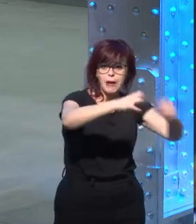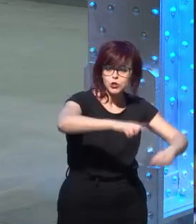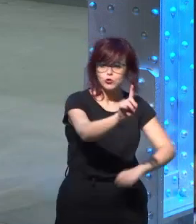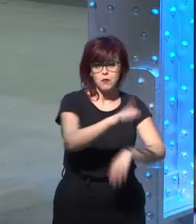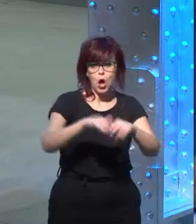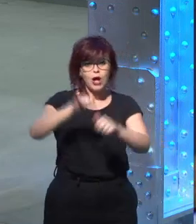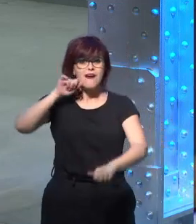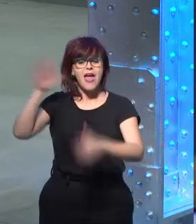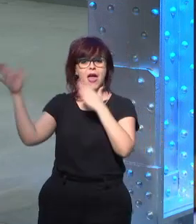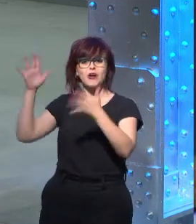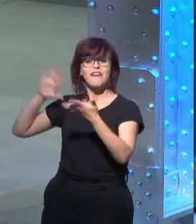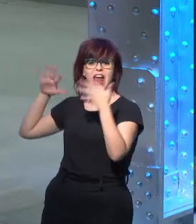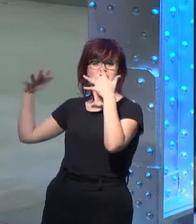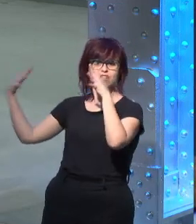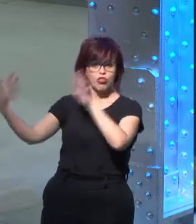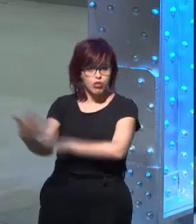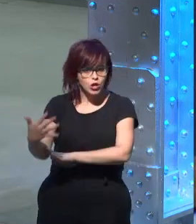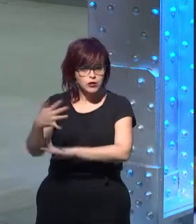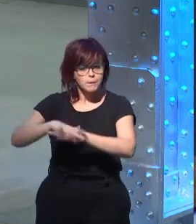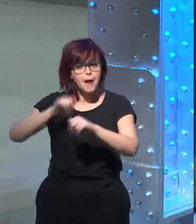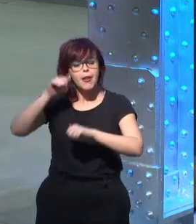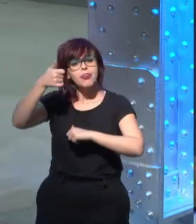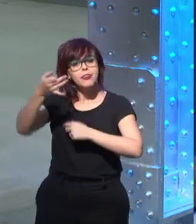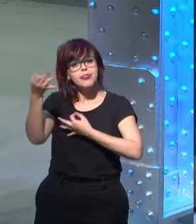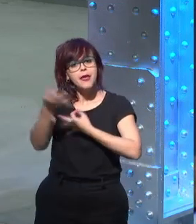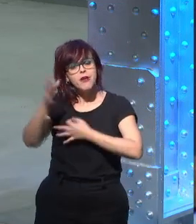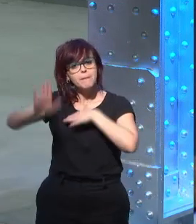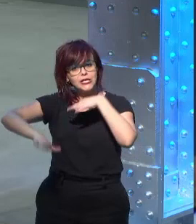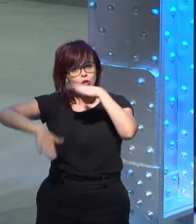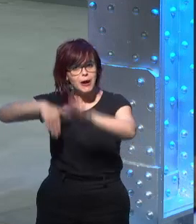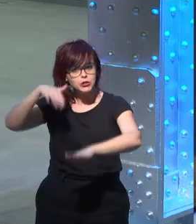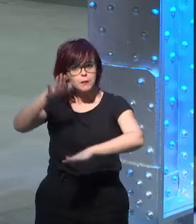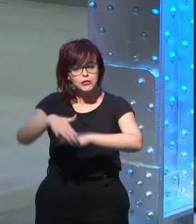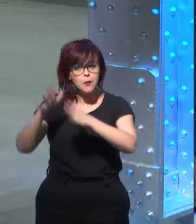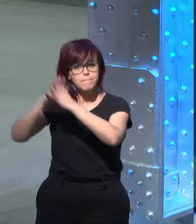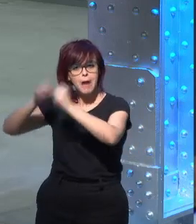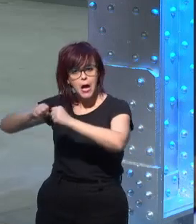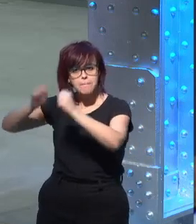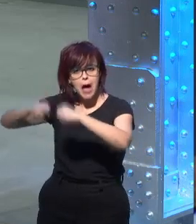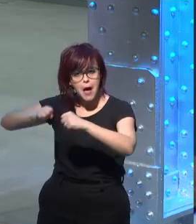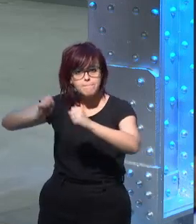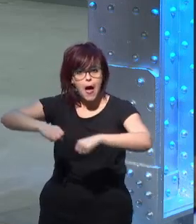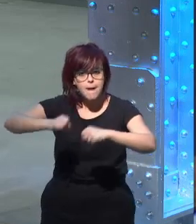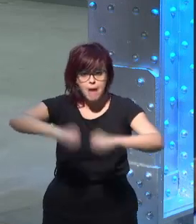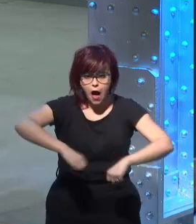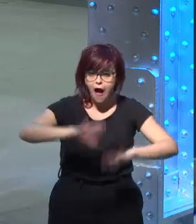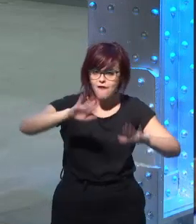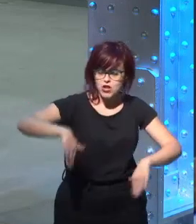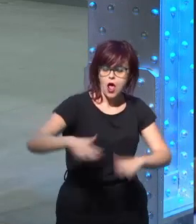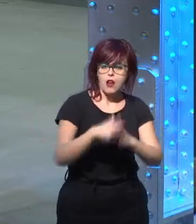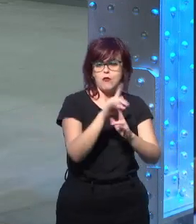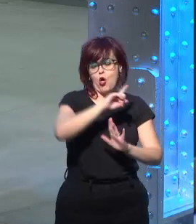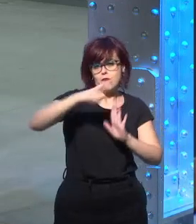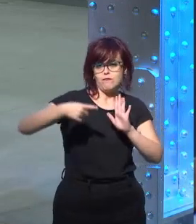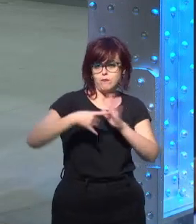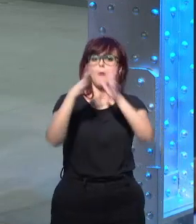de la transición en ello, se van haciendo paso a paso. Y se hacen muchas cosas y al final un conjunto de ellas se plasma en